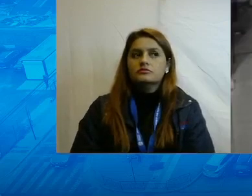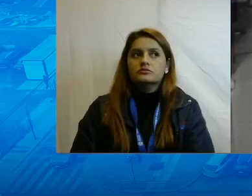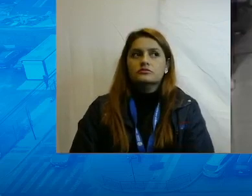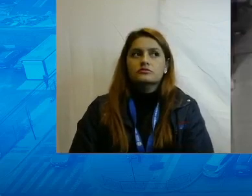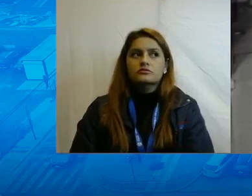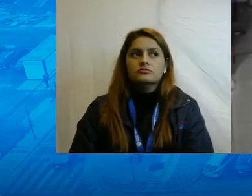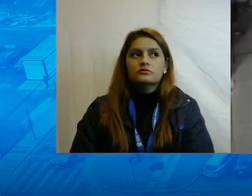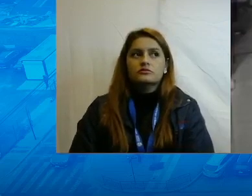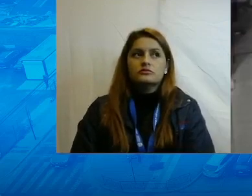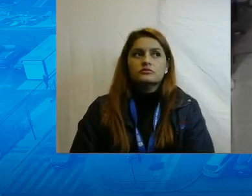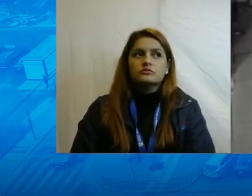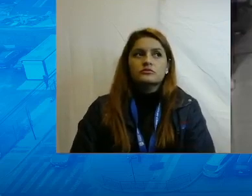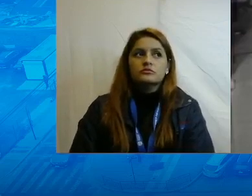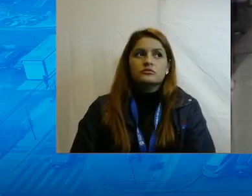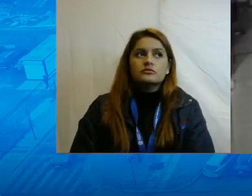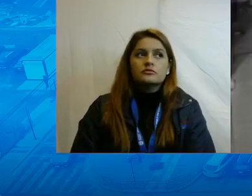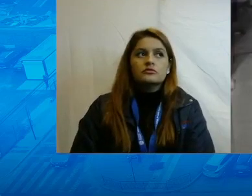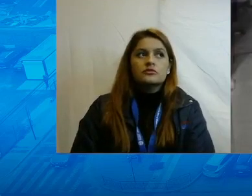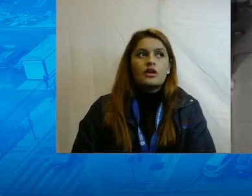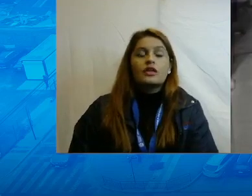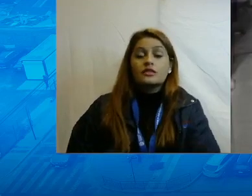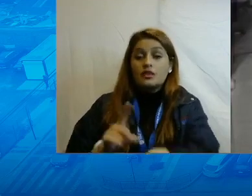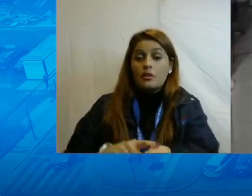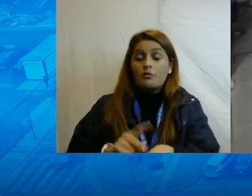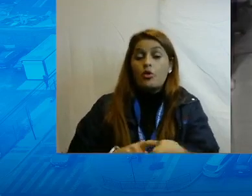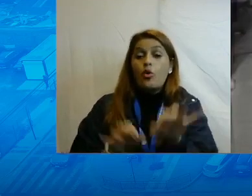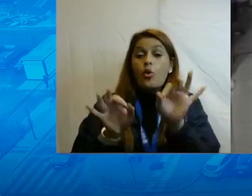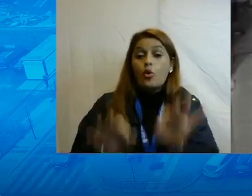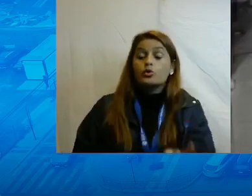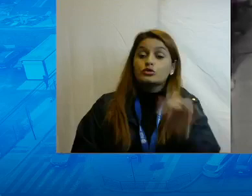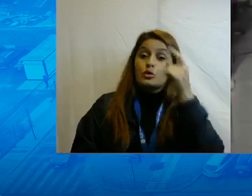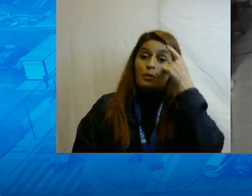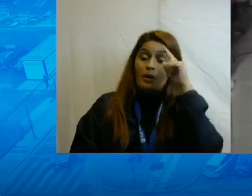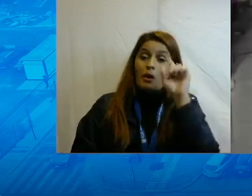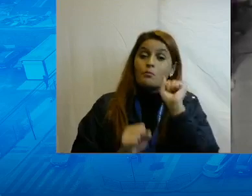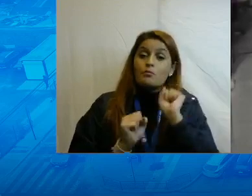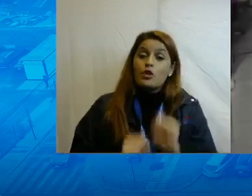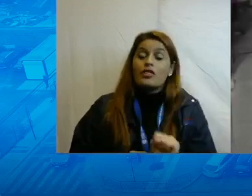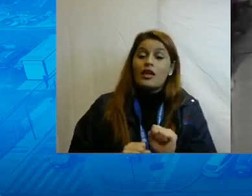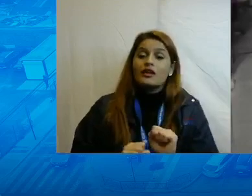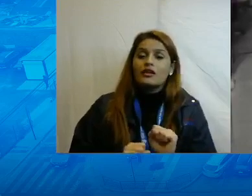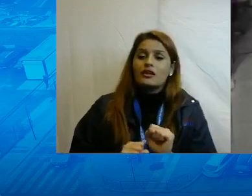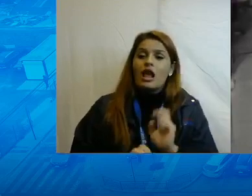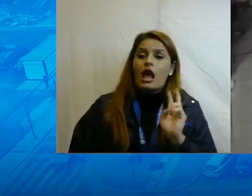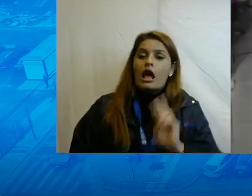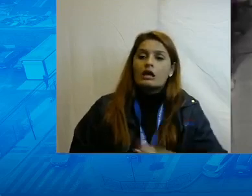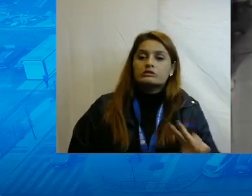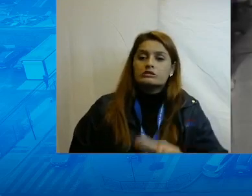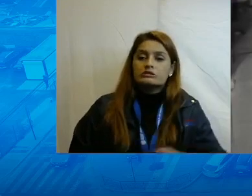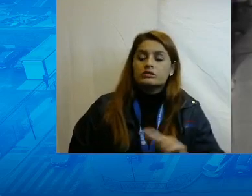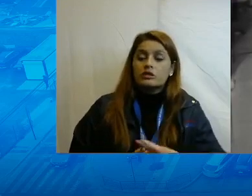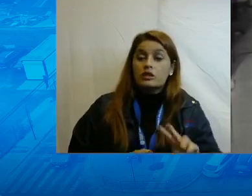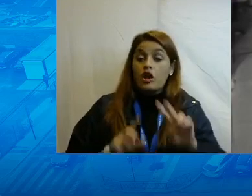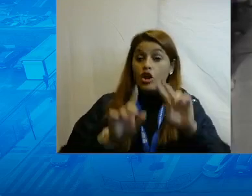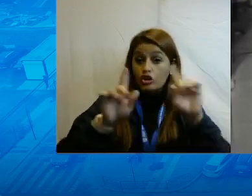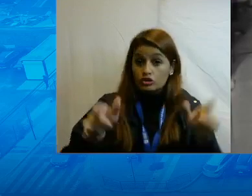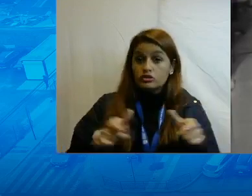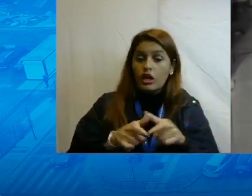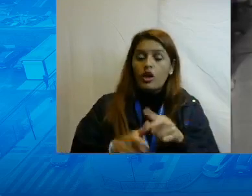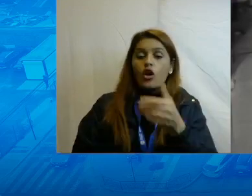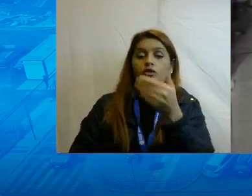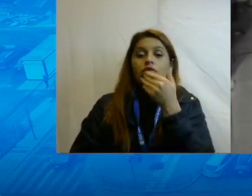Es claramente un tiempo prudente para poder llevar a cabo no solamente el tema en consejo, sino que